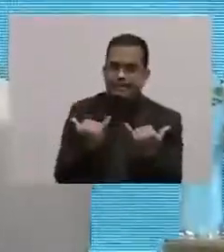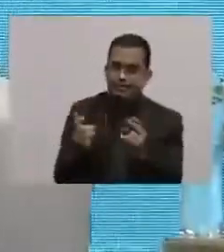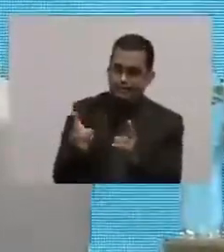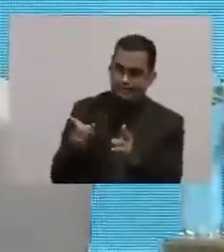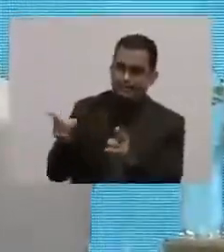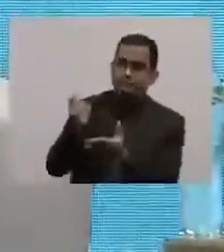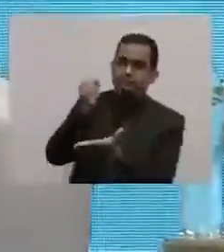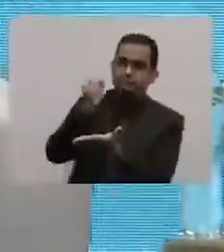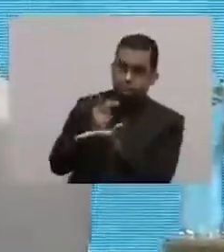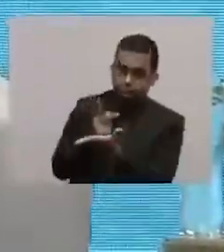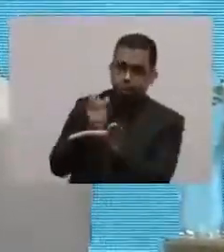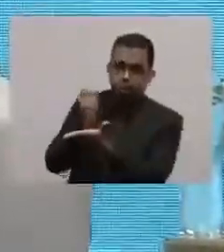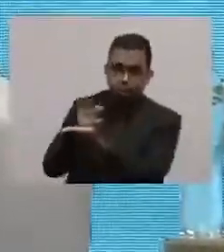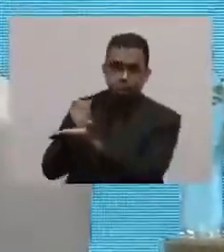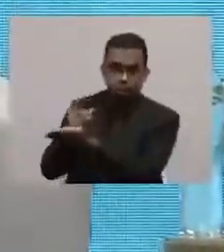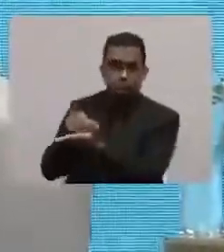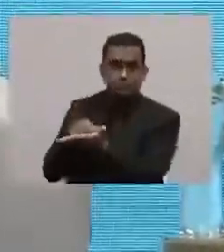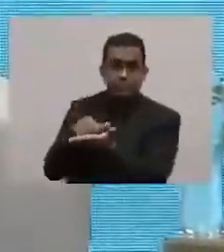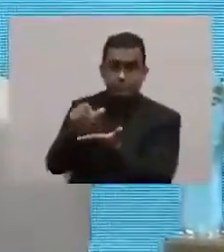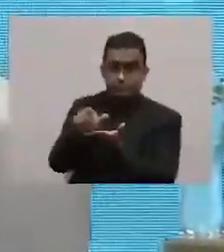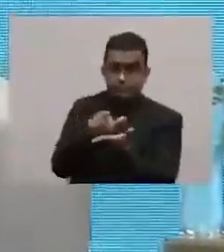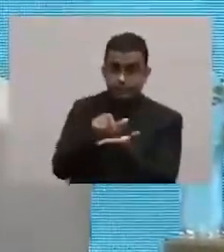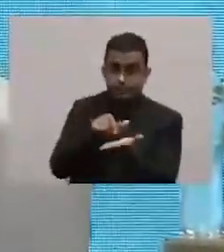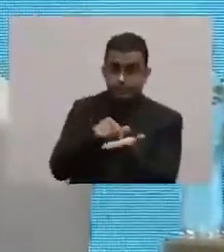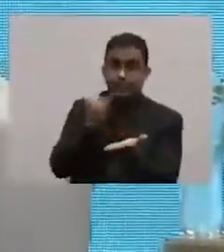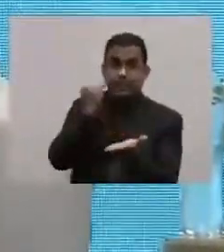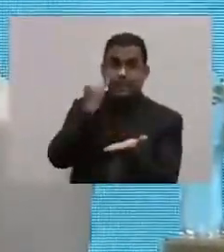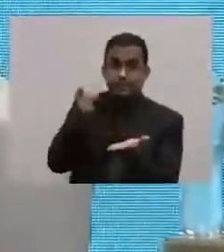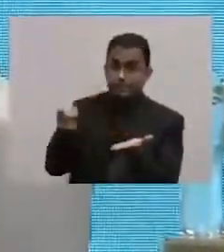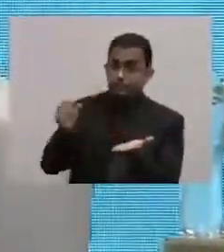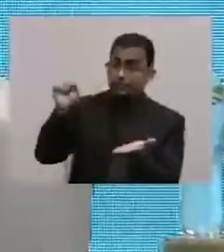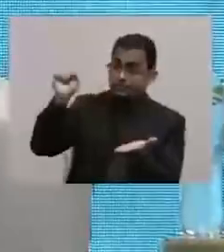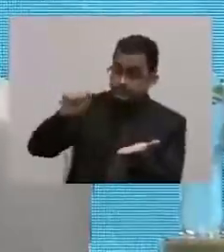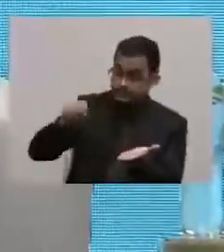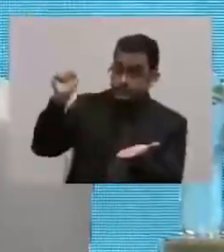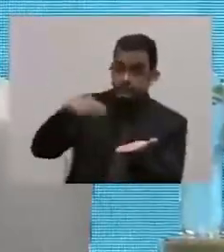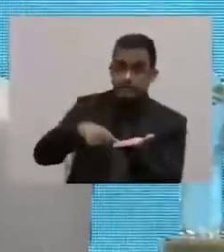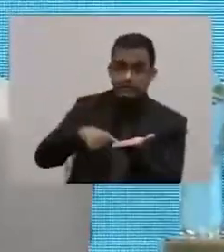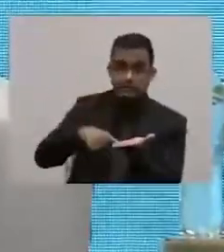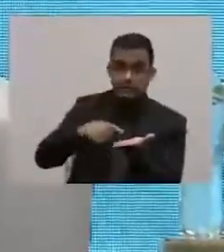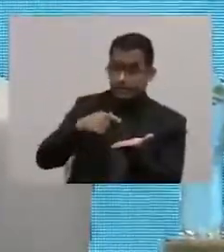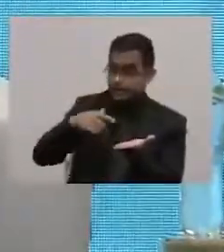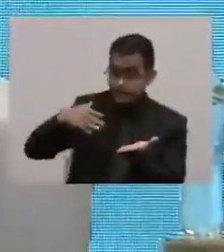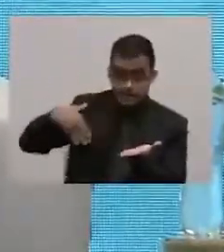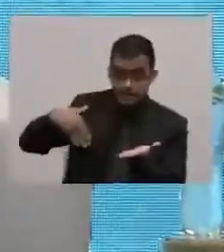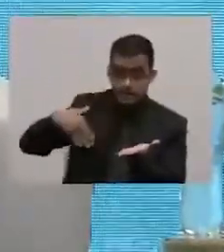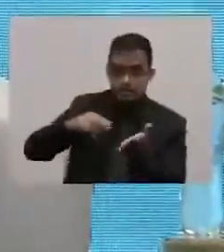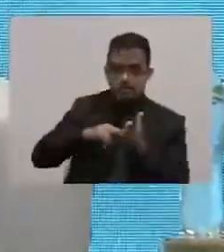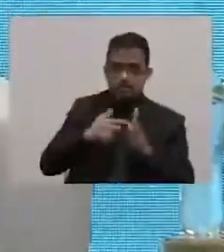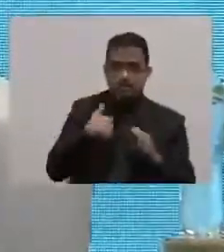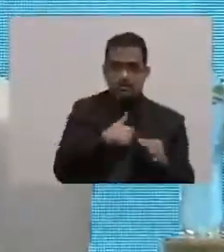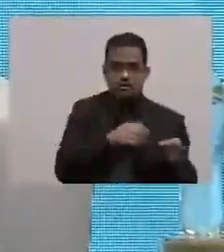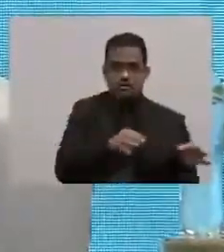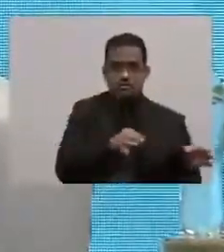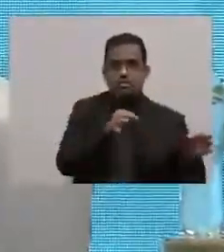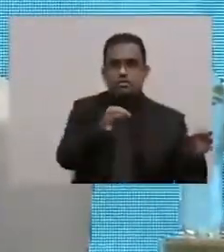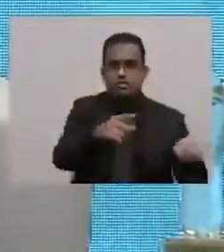reconozca que en esta legislatura, si en esta legislatura ambas leyes no se reforman, estaríamos demasiado